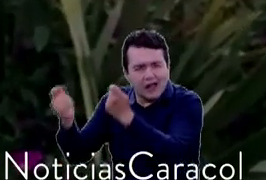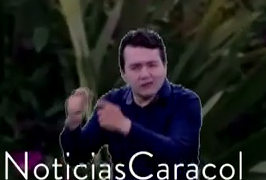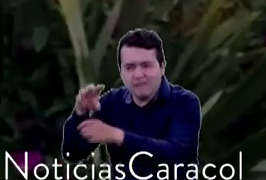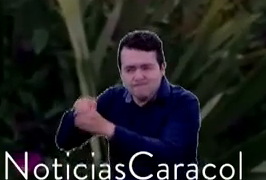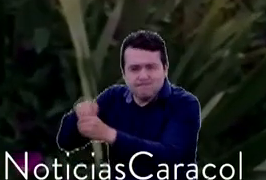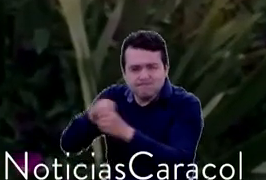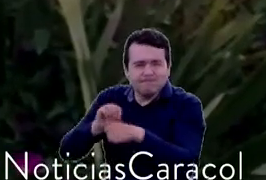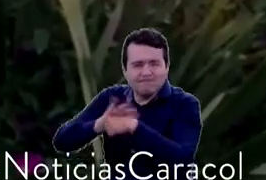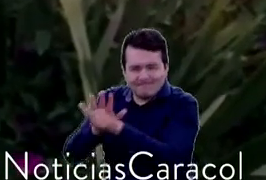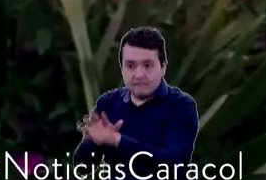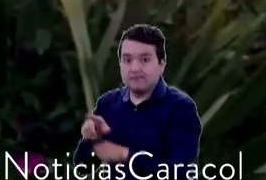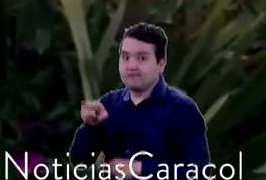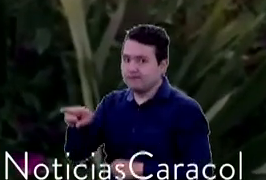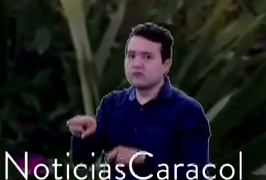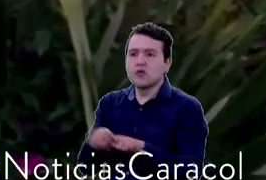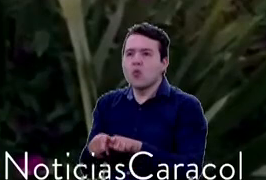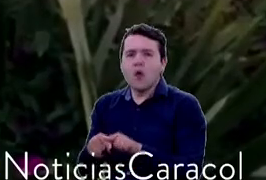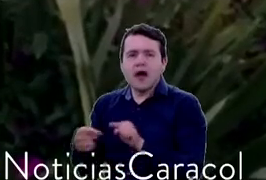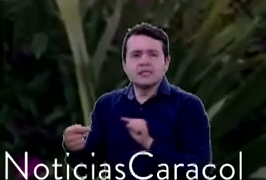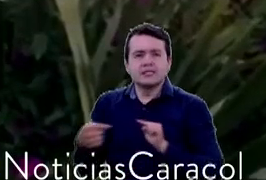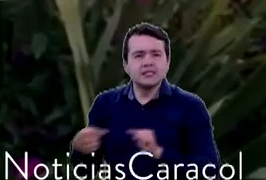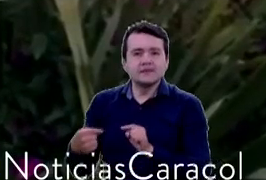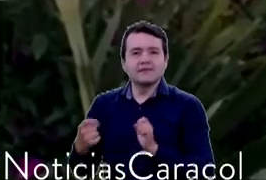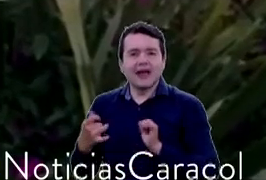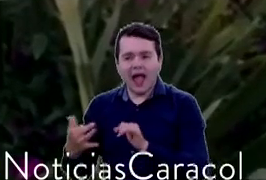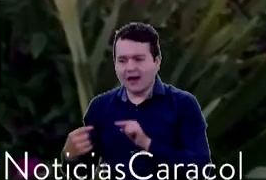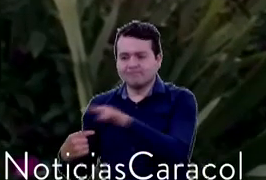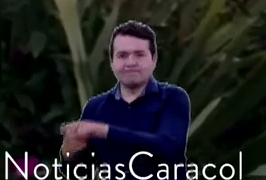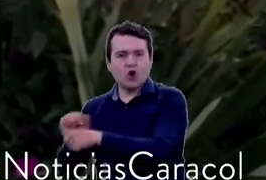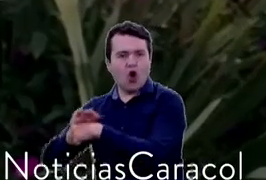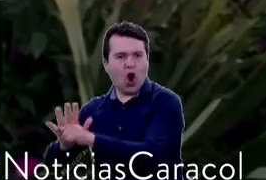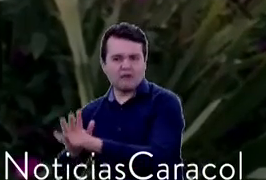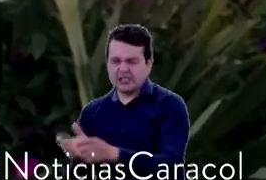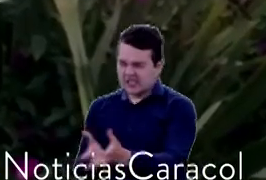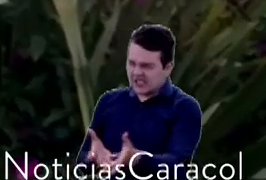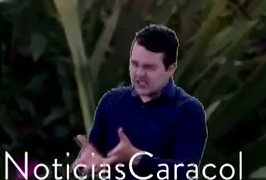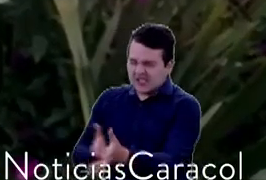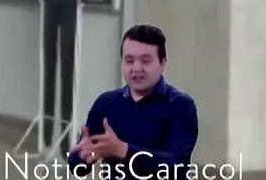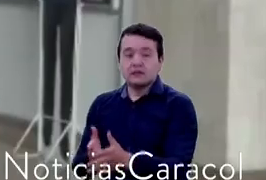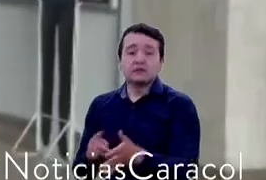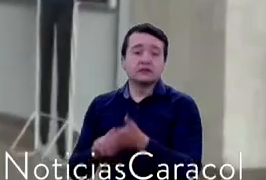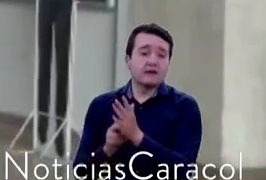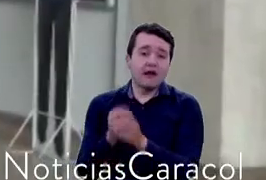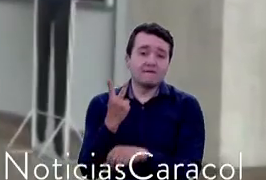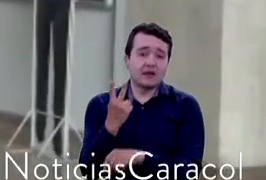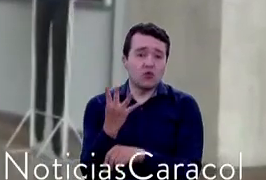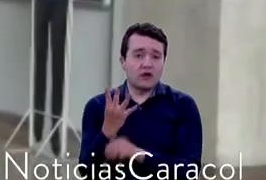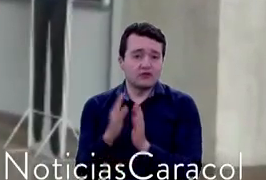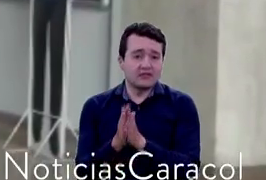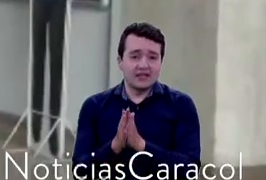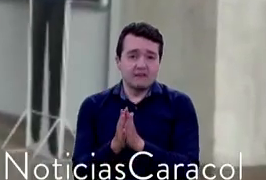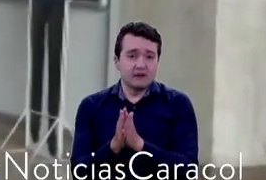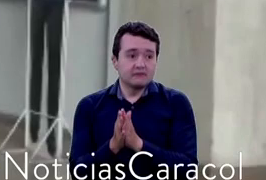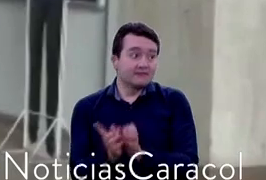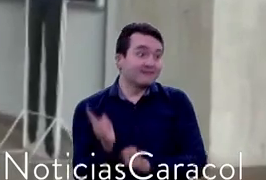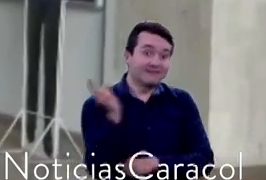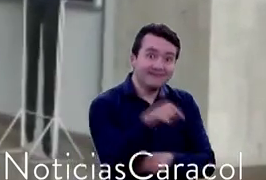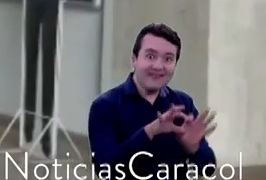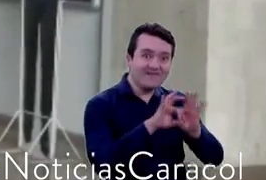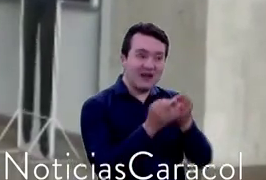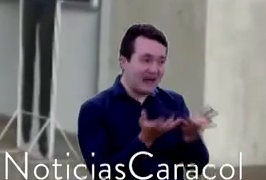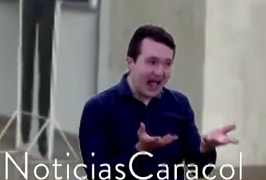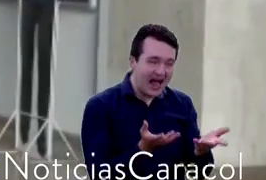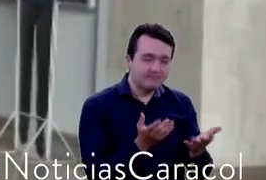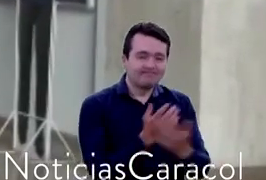de primera línea tendrán un largo 24 de diciembre, esta vez sin un abrazo o regalo de sus familias.